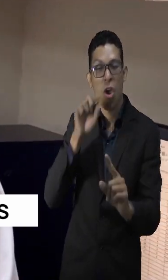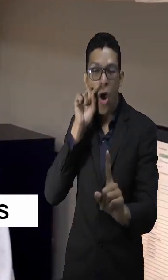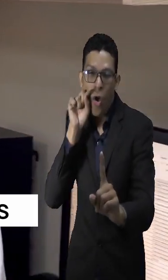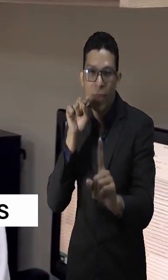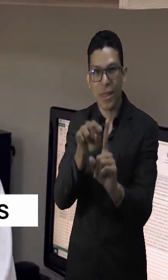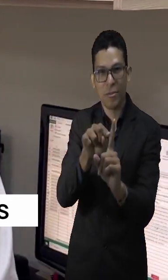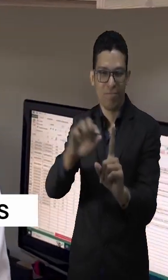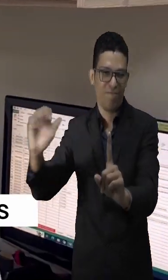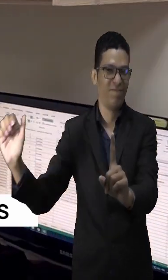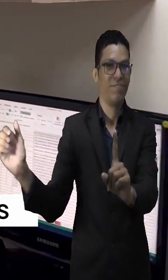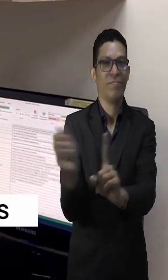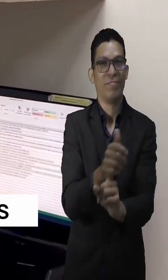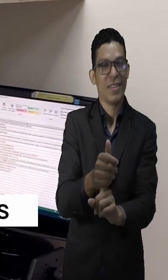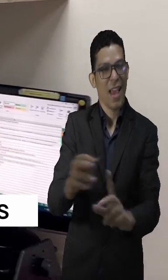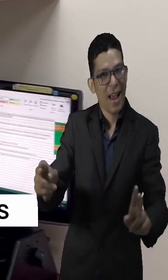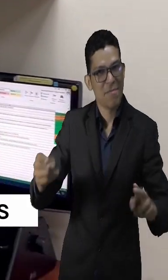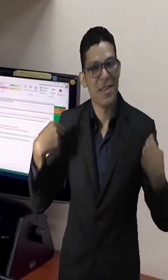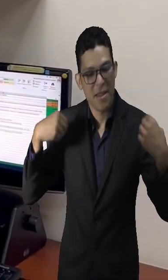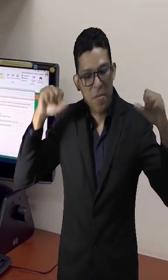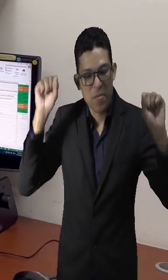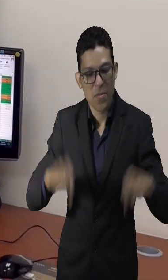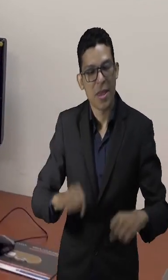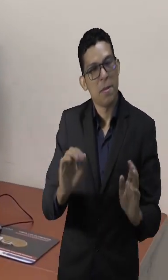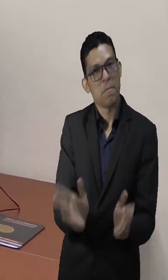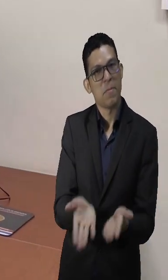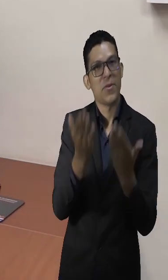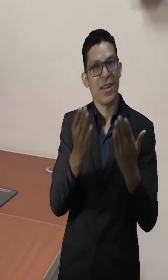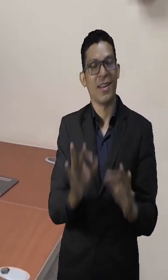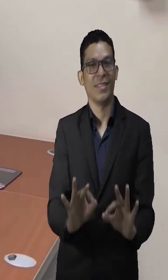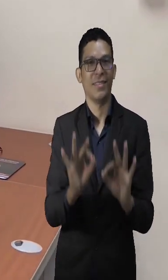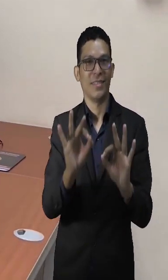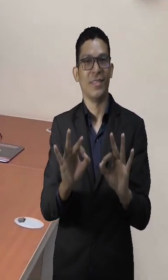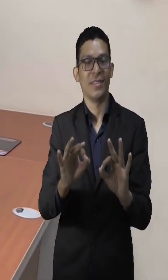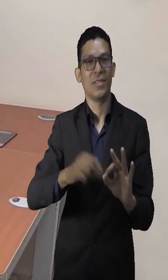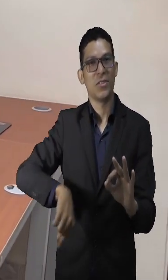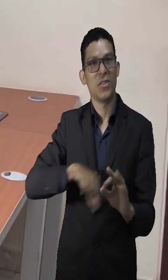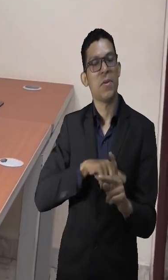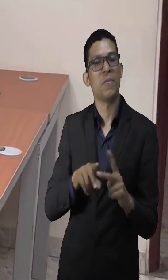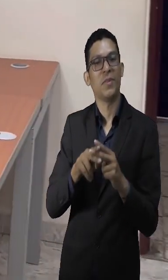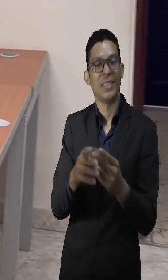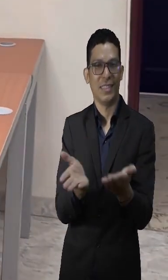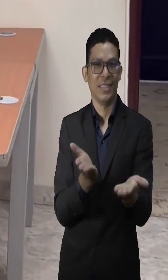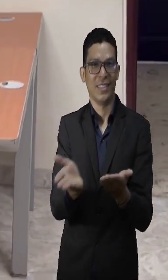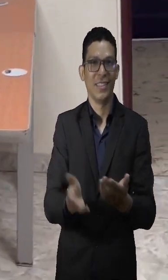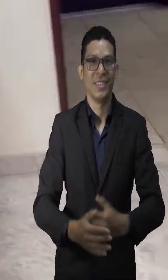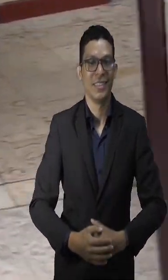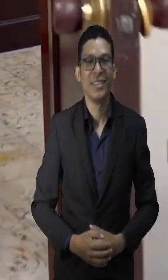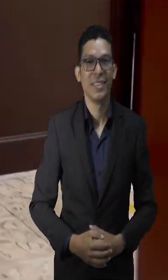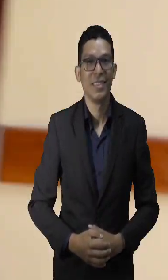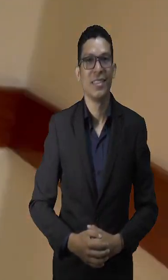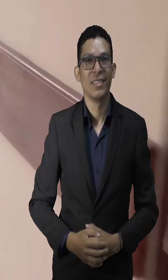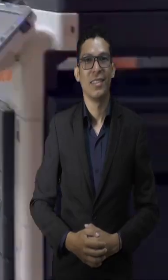el logro de los objetivos institucionales y el mejoramiento de la calidad de la prestación de nuestros servicios.